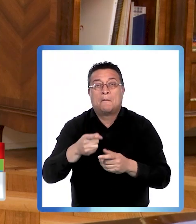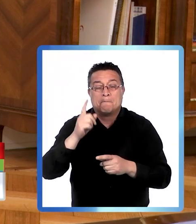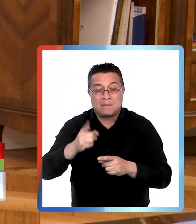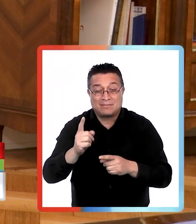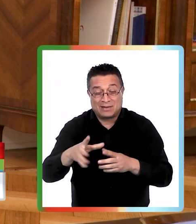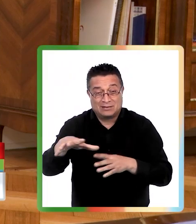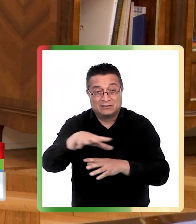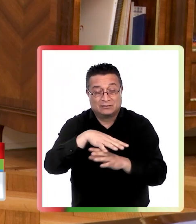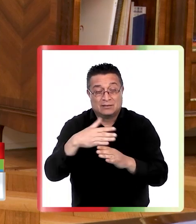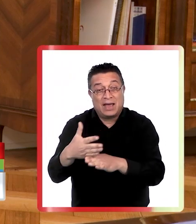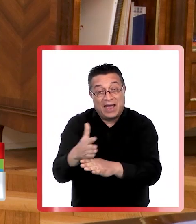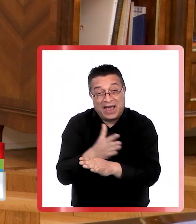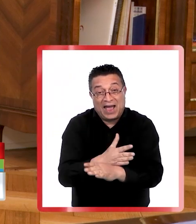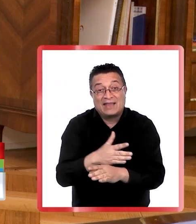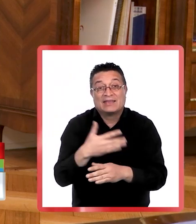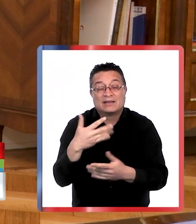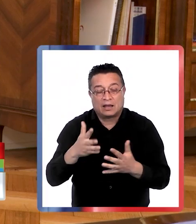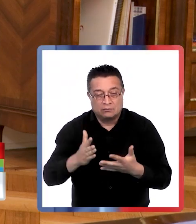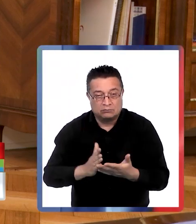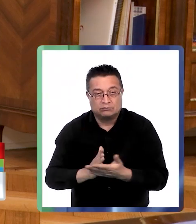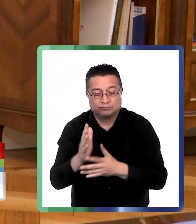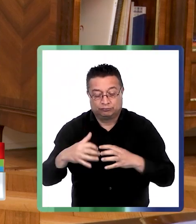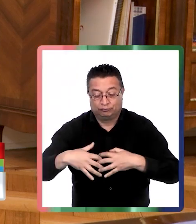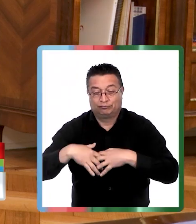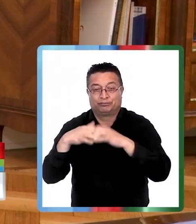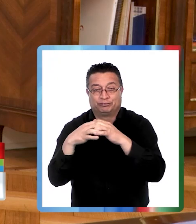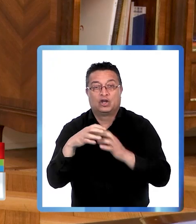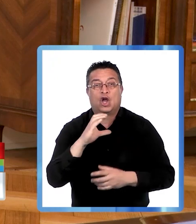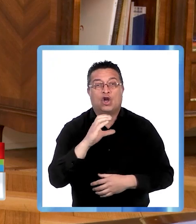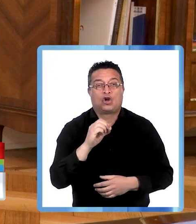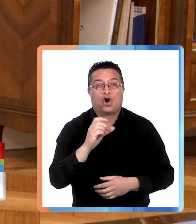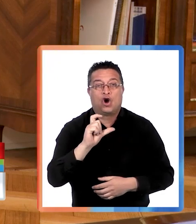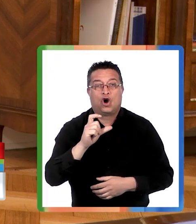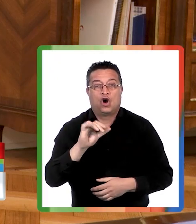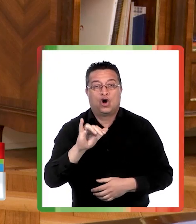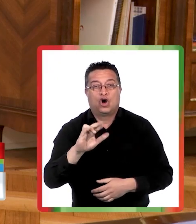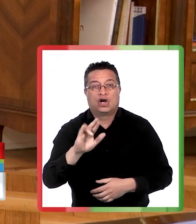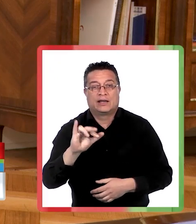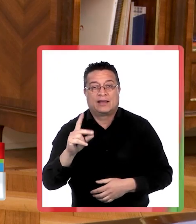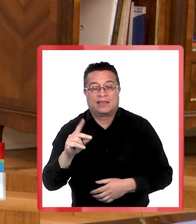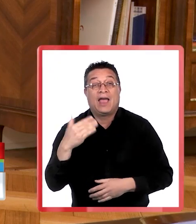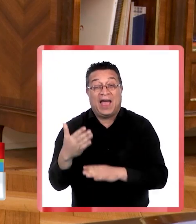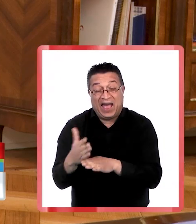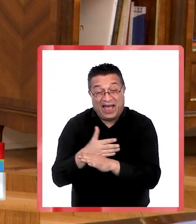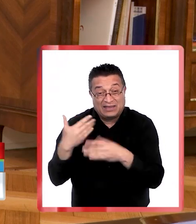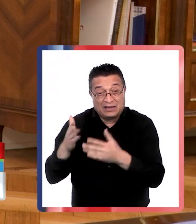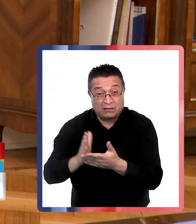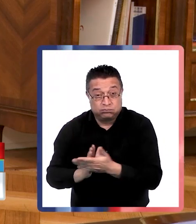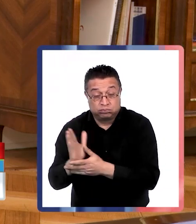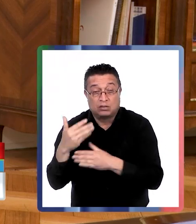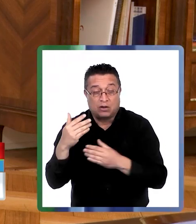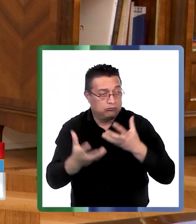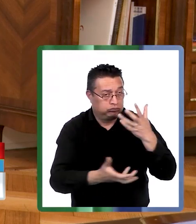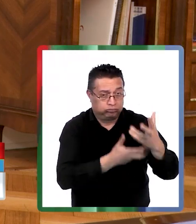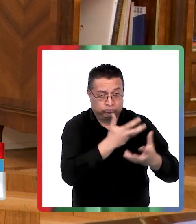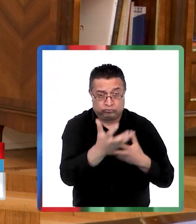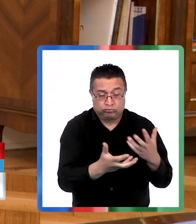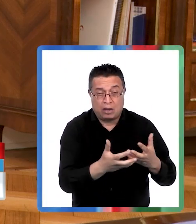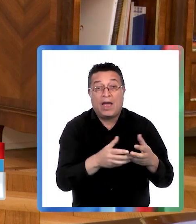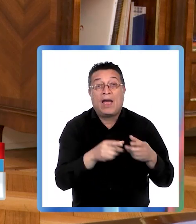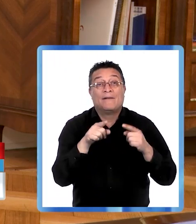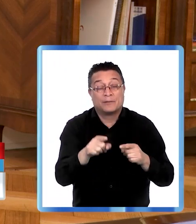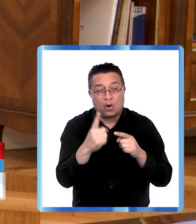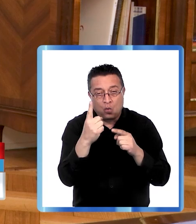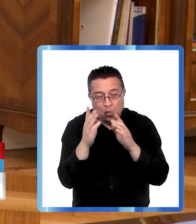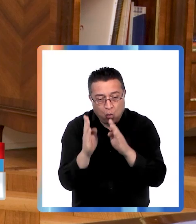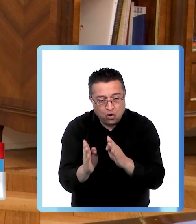de mando que está ahí, antes incluso de que se constituya el COGRID, porque todo esto pasó antes de que se constituyera el COGRID, cuando se estaba desarrollando el incendio.